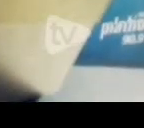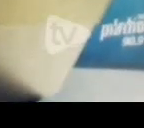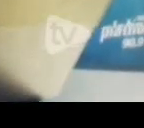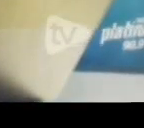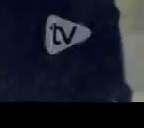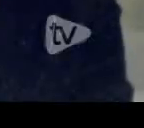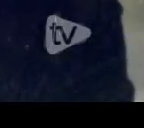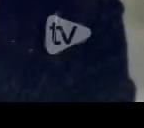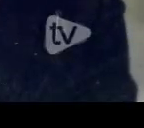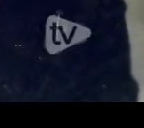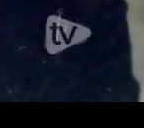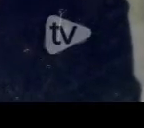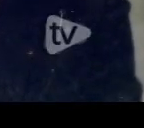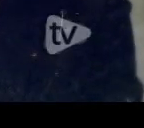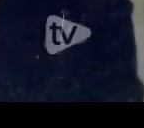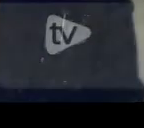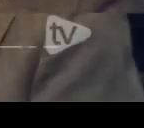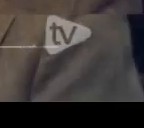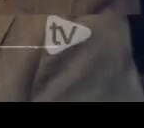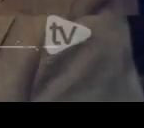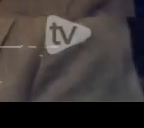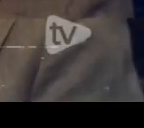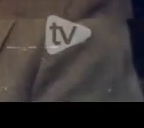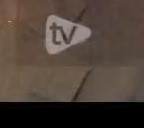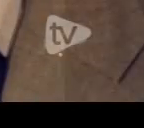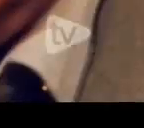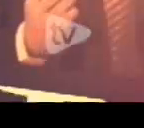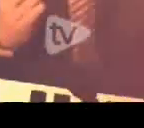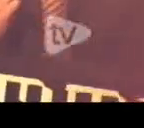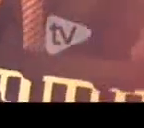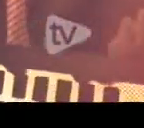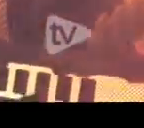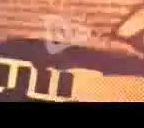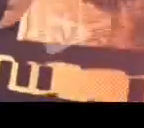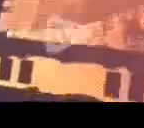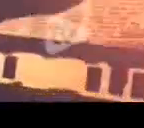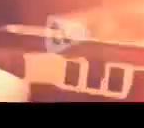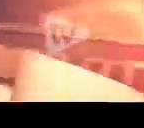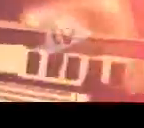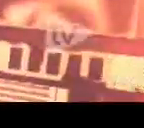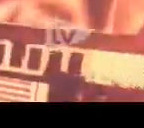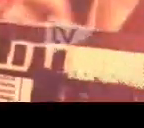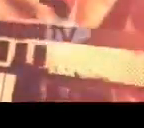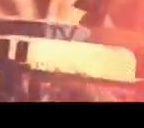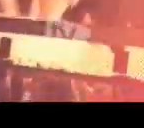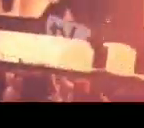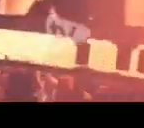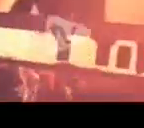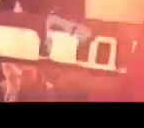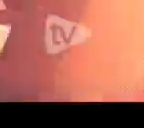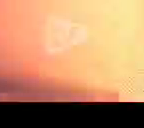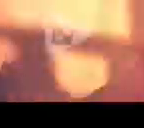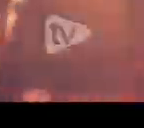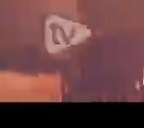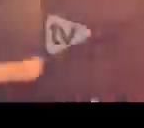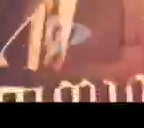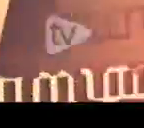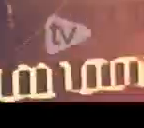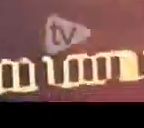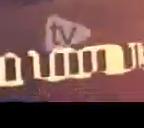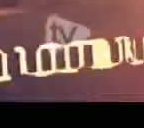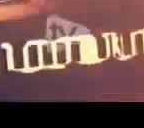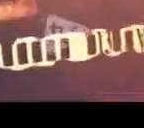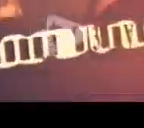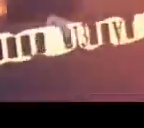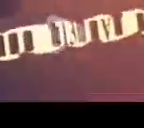Miguel Rivadeneira, José Hernández, Jorge Ortiz y otros destacados periodistas nos cuentan sus experiencias,